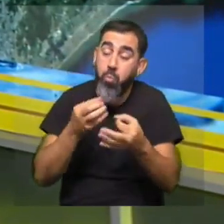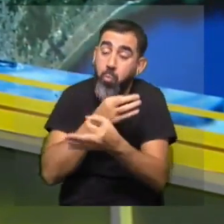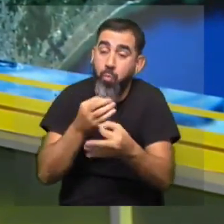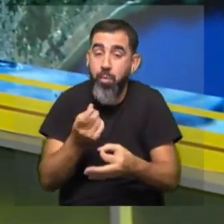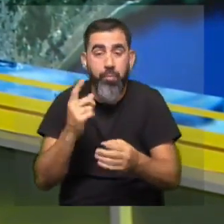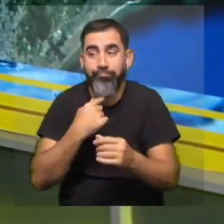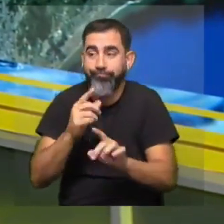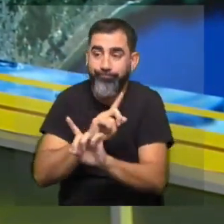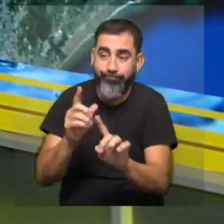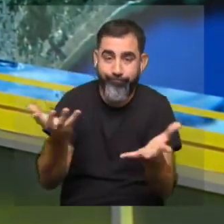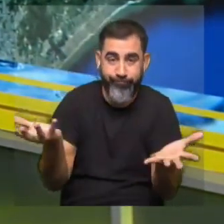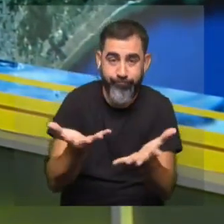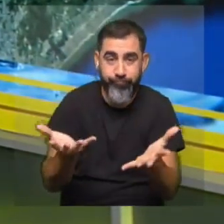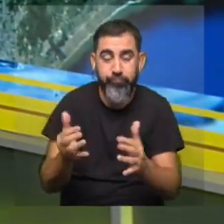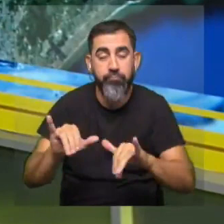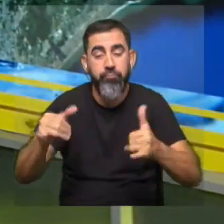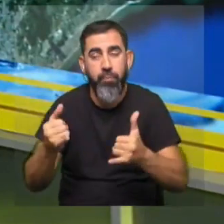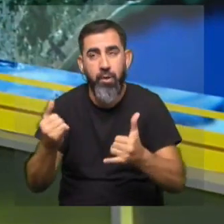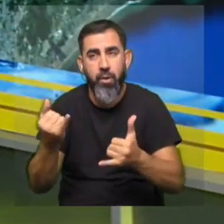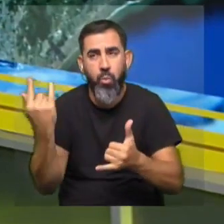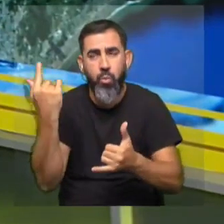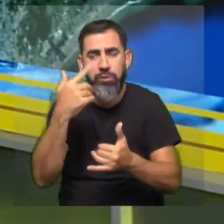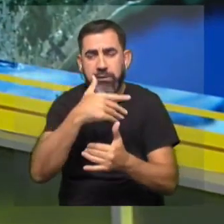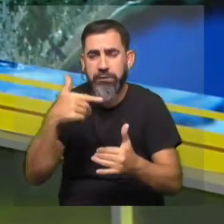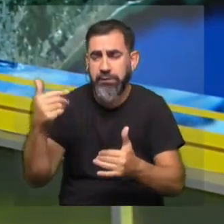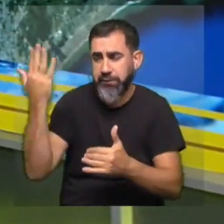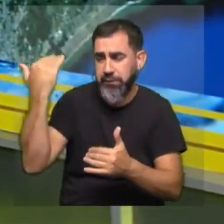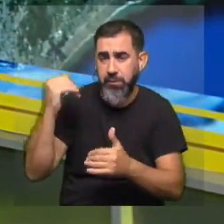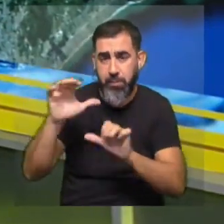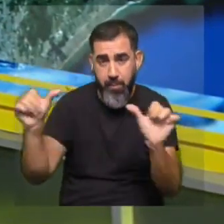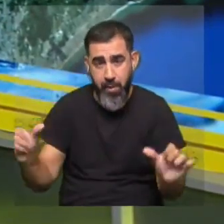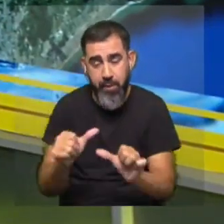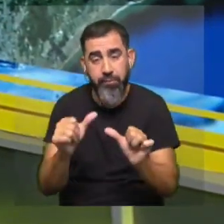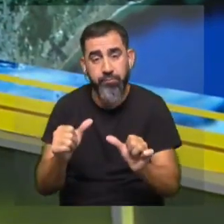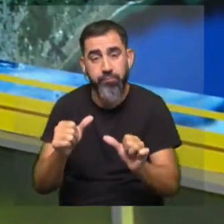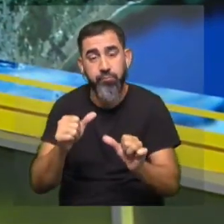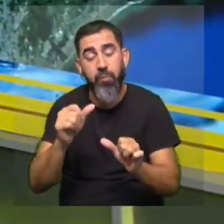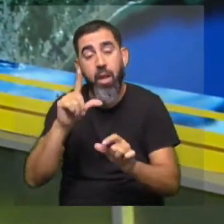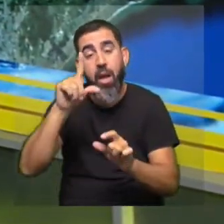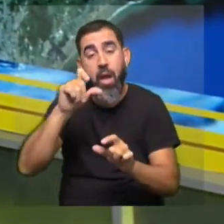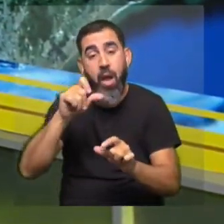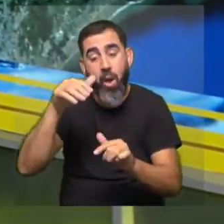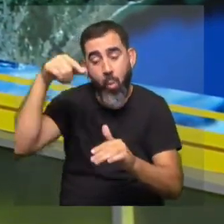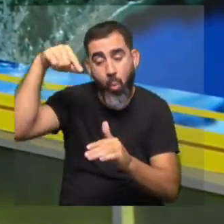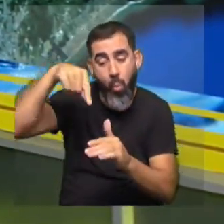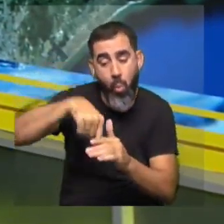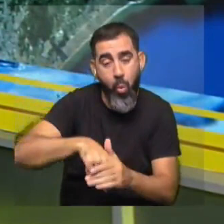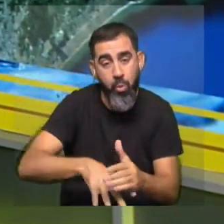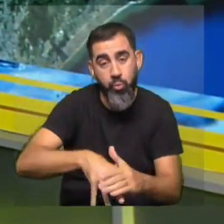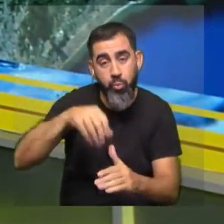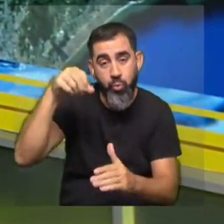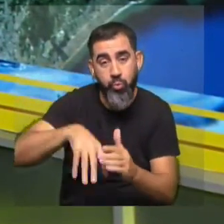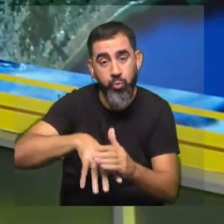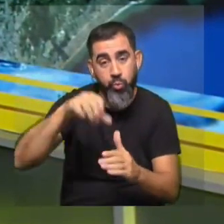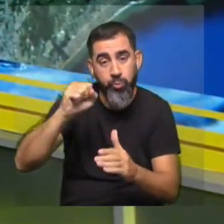no está. Desde hace unas semanas se realiza un bombeo desde aguas abajo de la